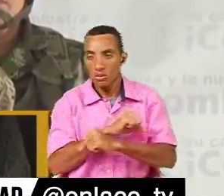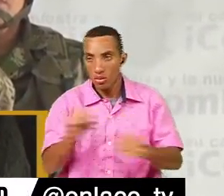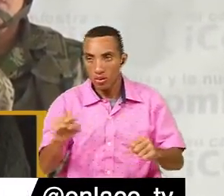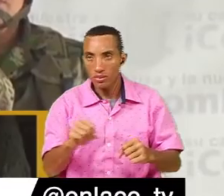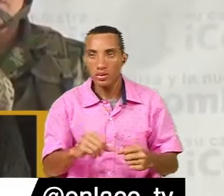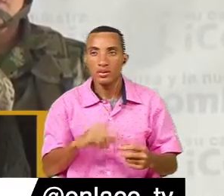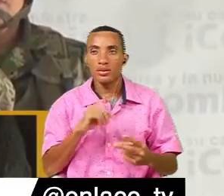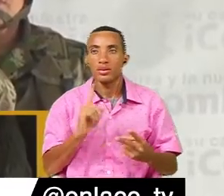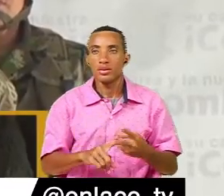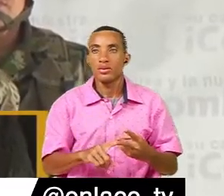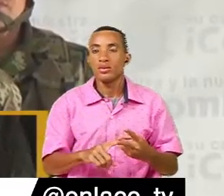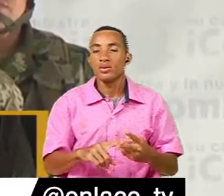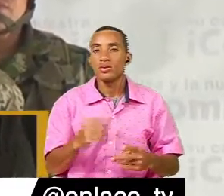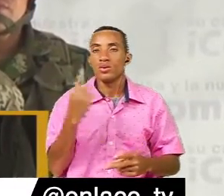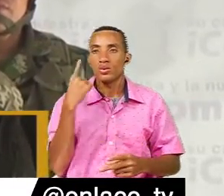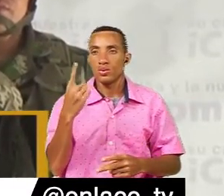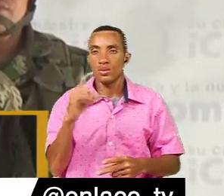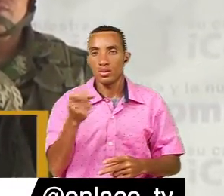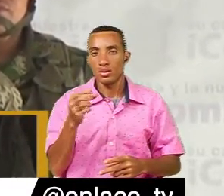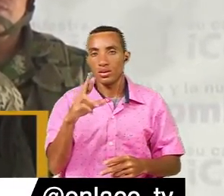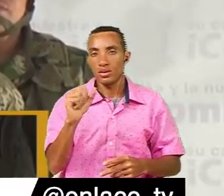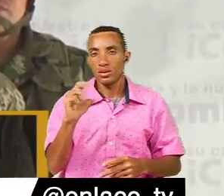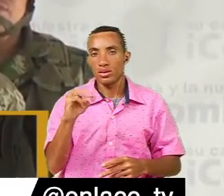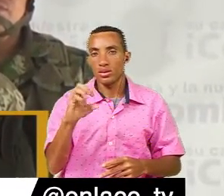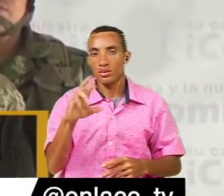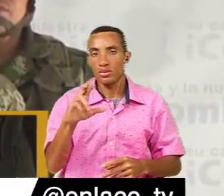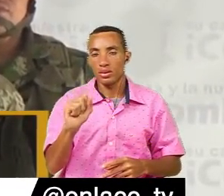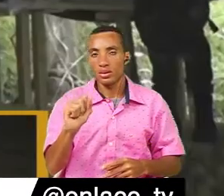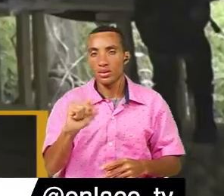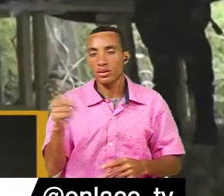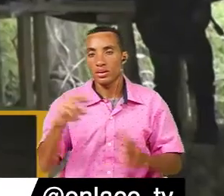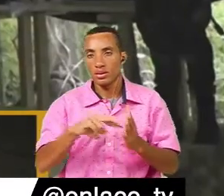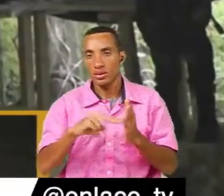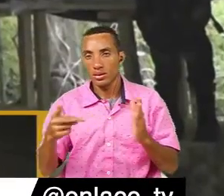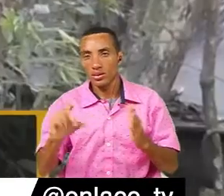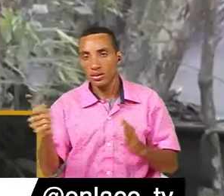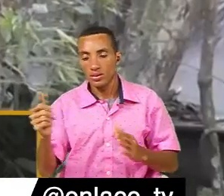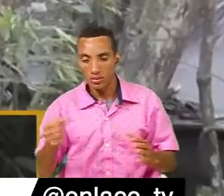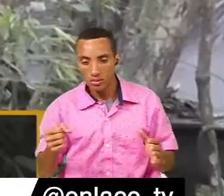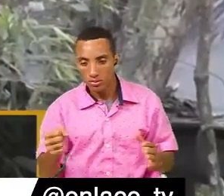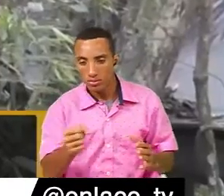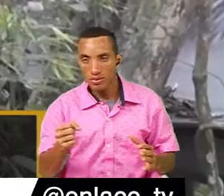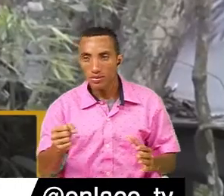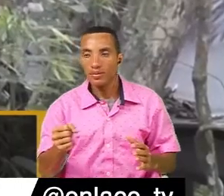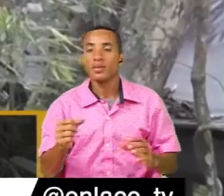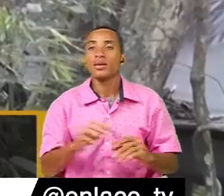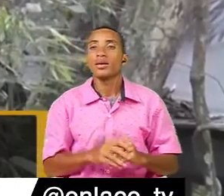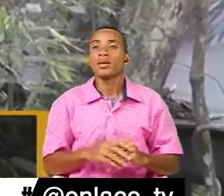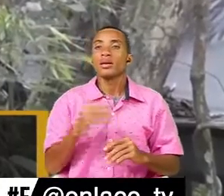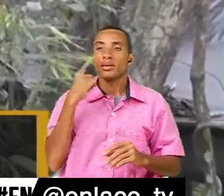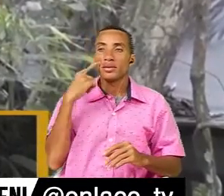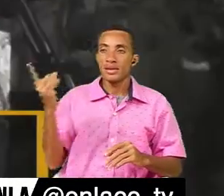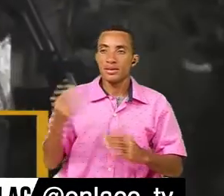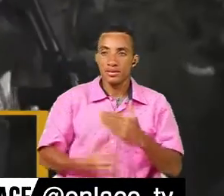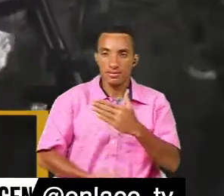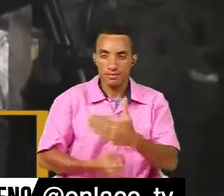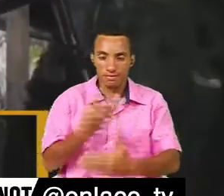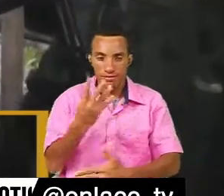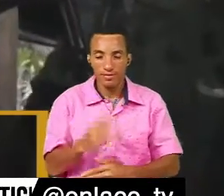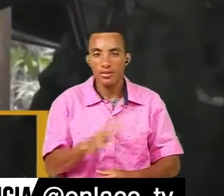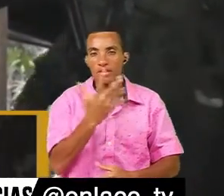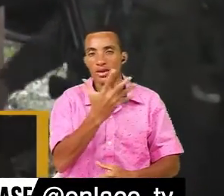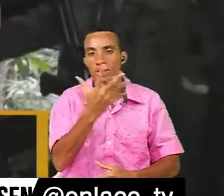marcianos, una gramera digital y otra manual. El primer laboratorio ilegal tenía una capacidad de producir 500 kilos